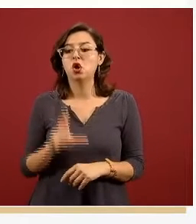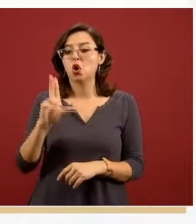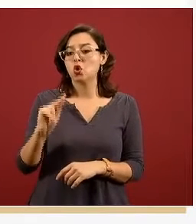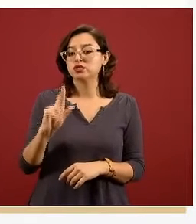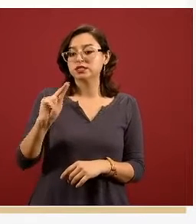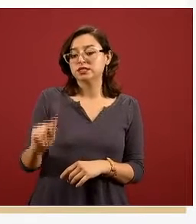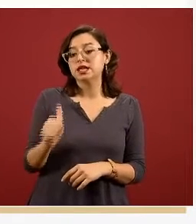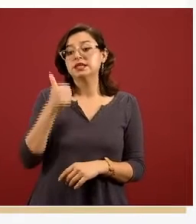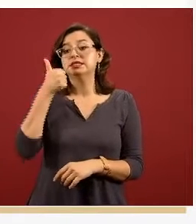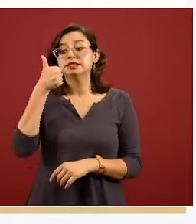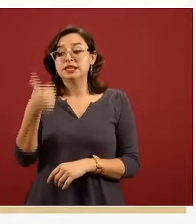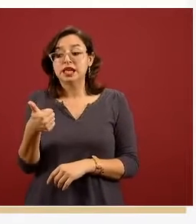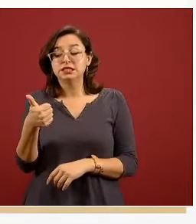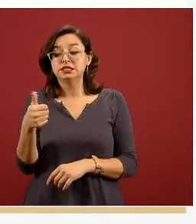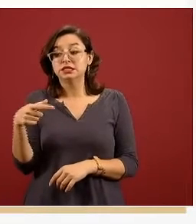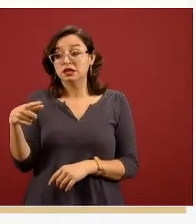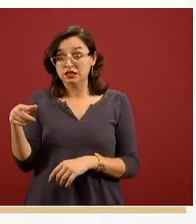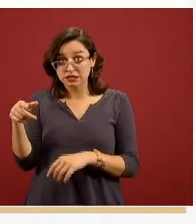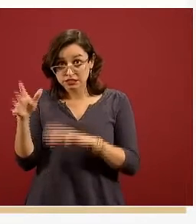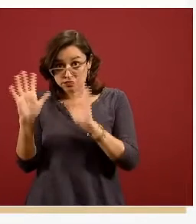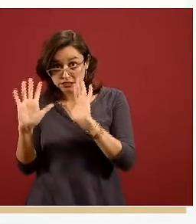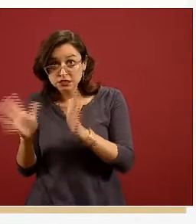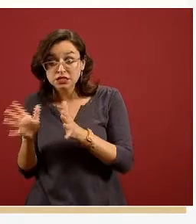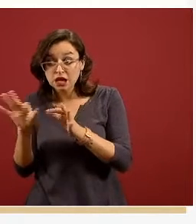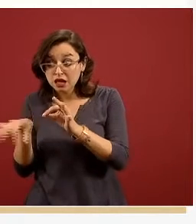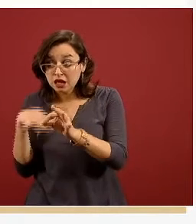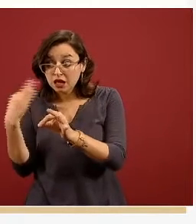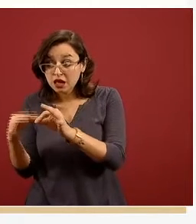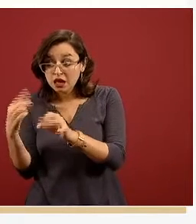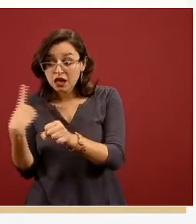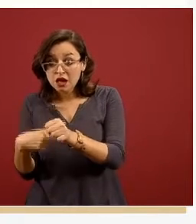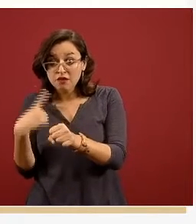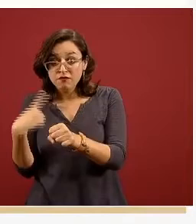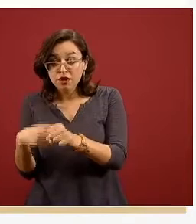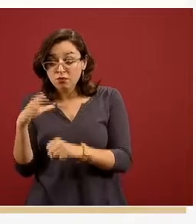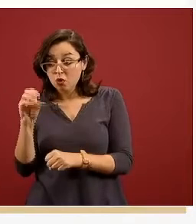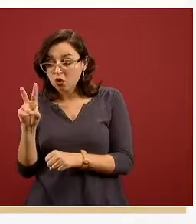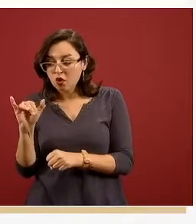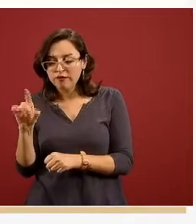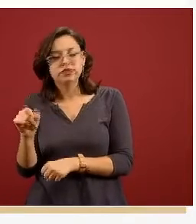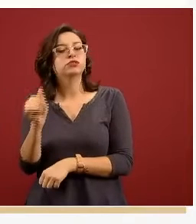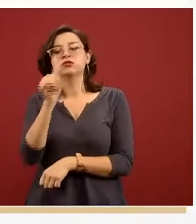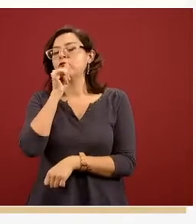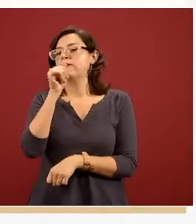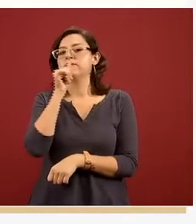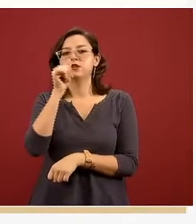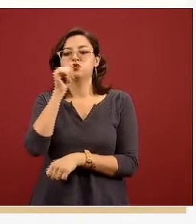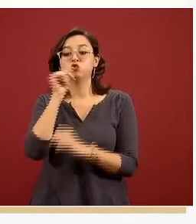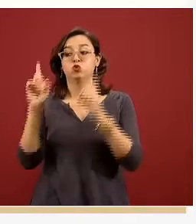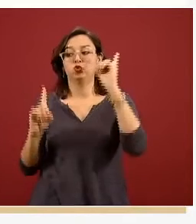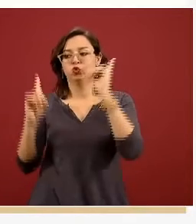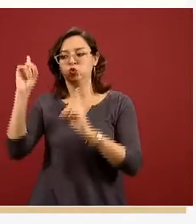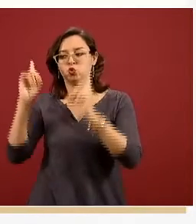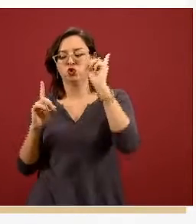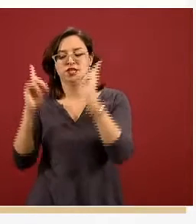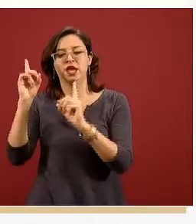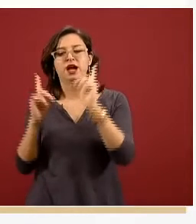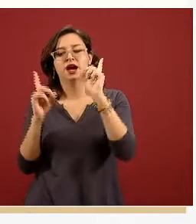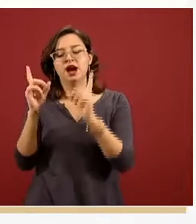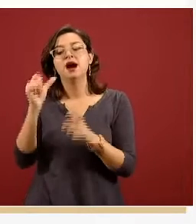defunciones que todavía se mantienen como sospechosas, están esperando un resultado. Ayer mencionábamos, y hoy se vuelve